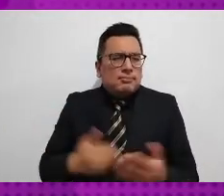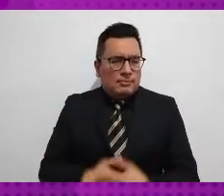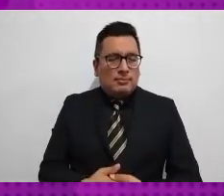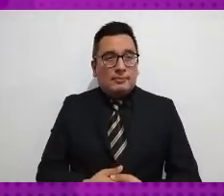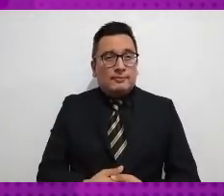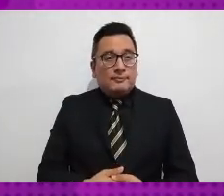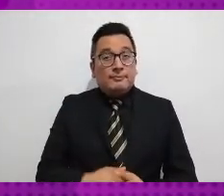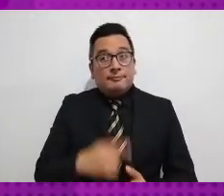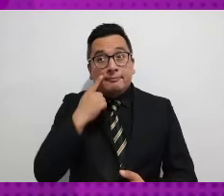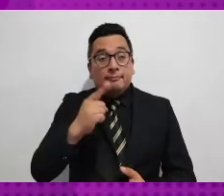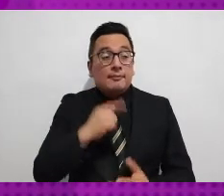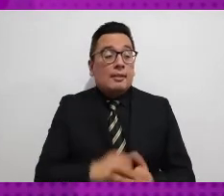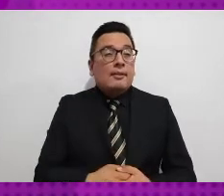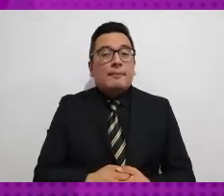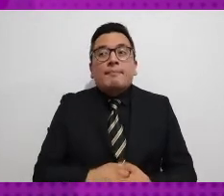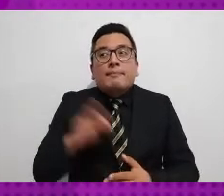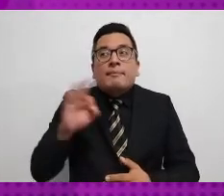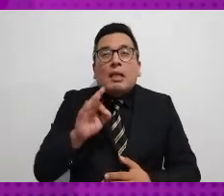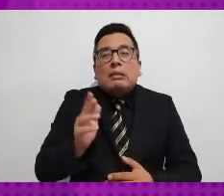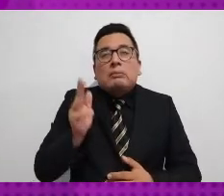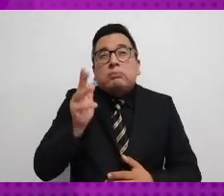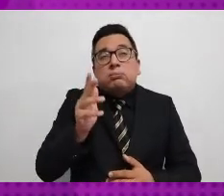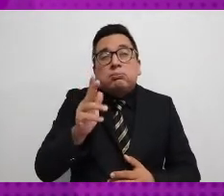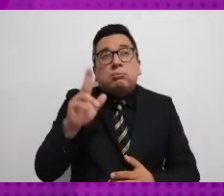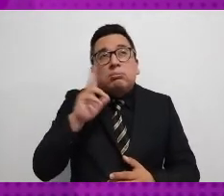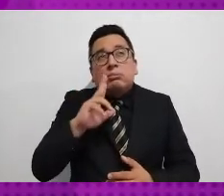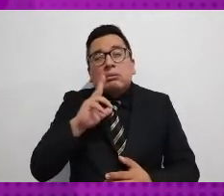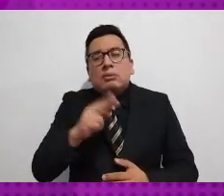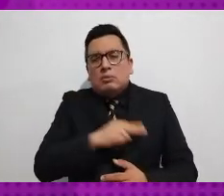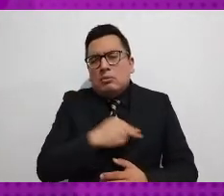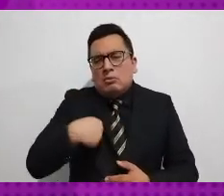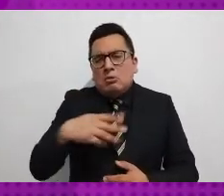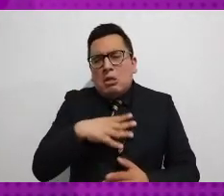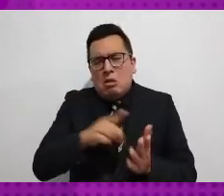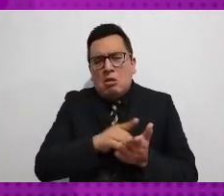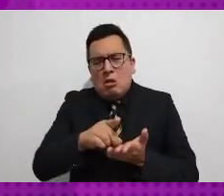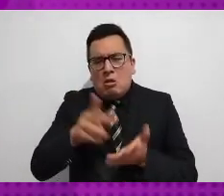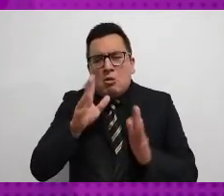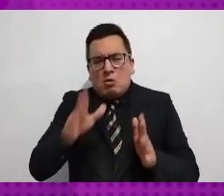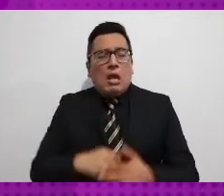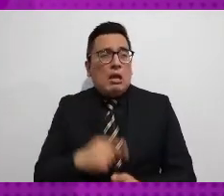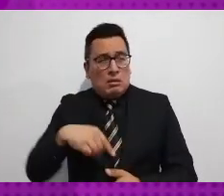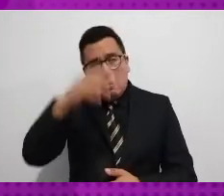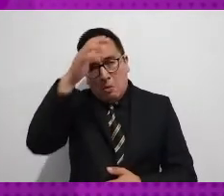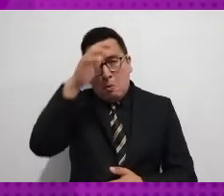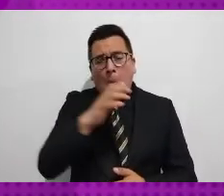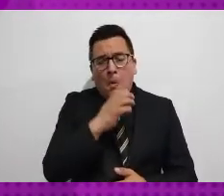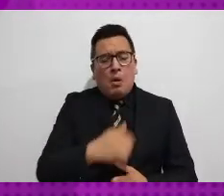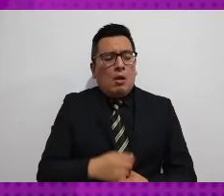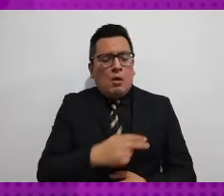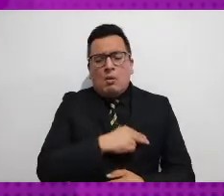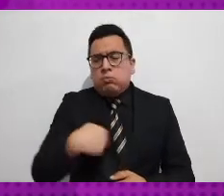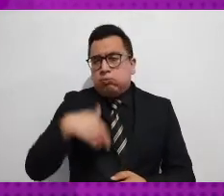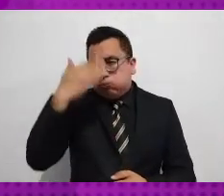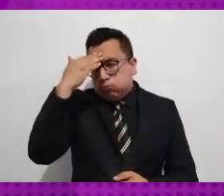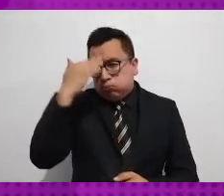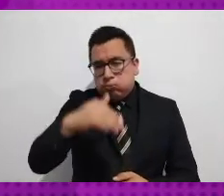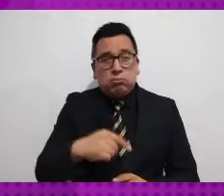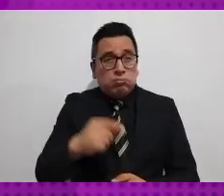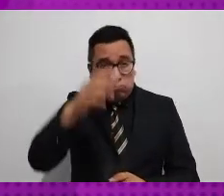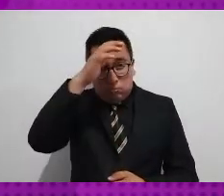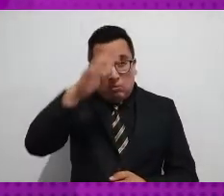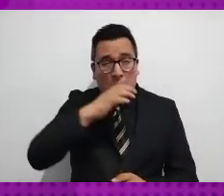mediano plazo tenemos la mayoría de los derechos garantizados ya en Coahuila. Coahuila es un estado que ahora sí que resalta de los